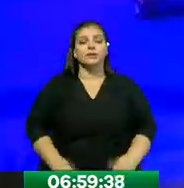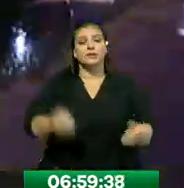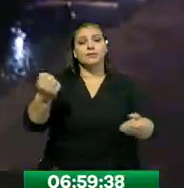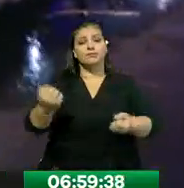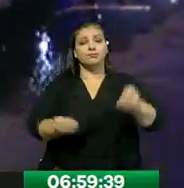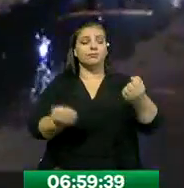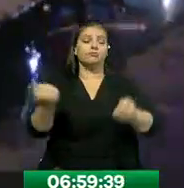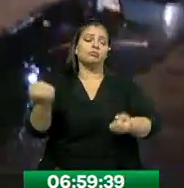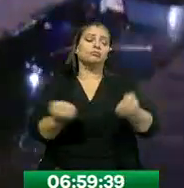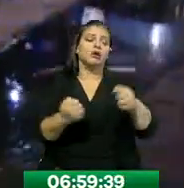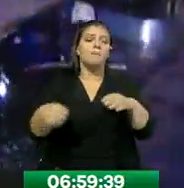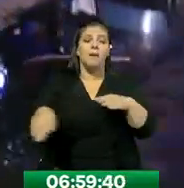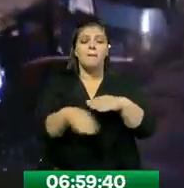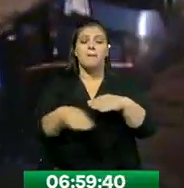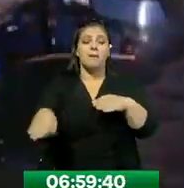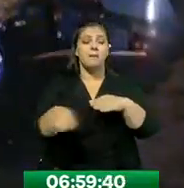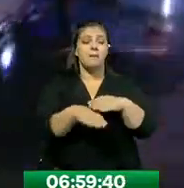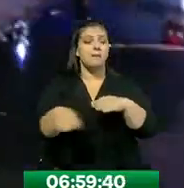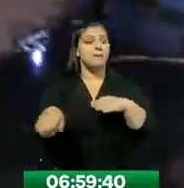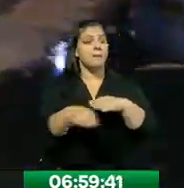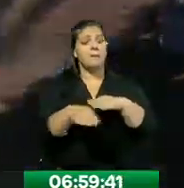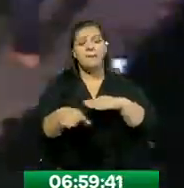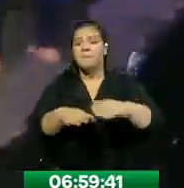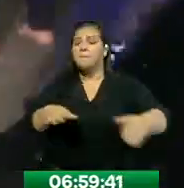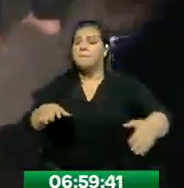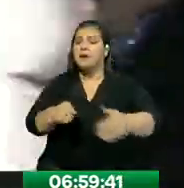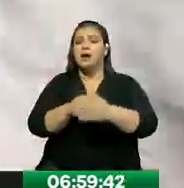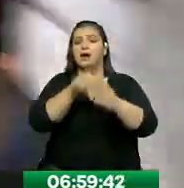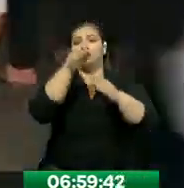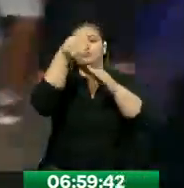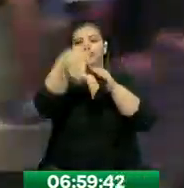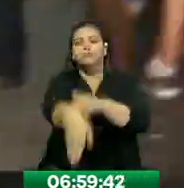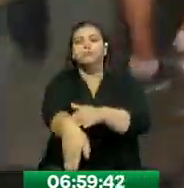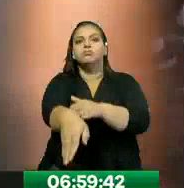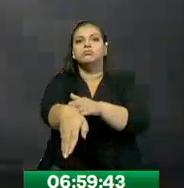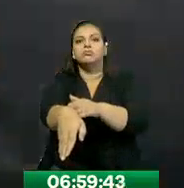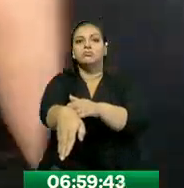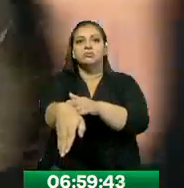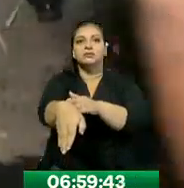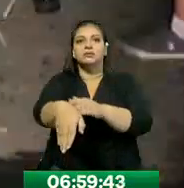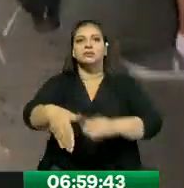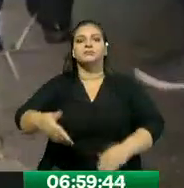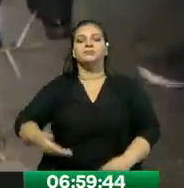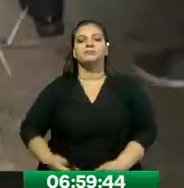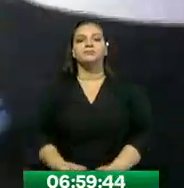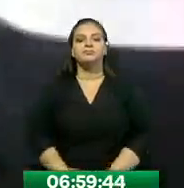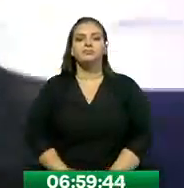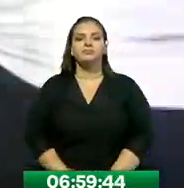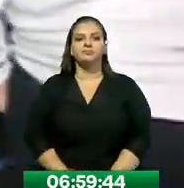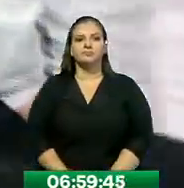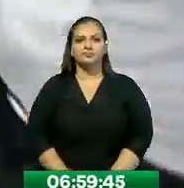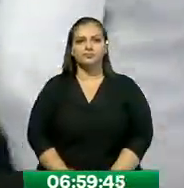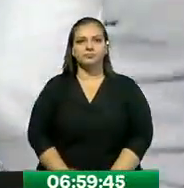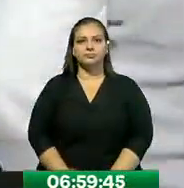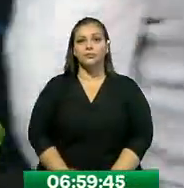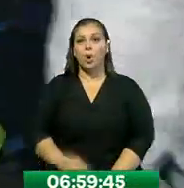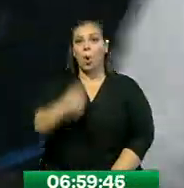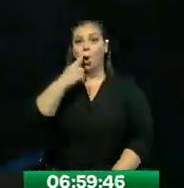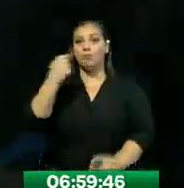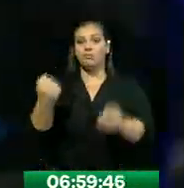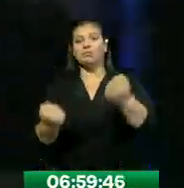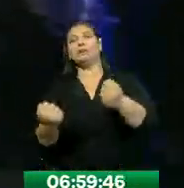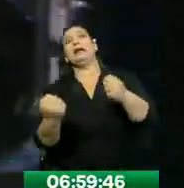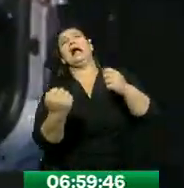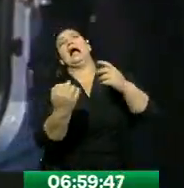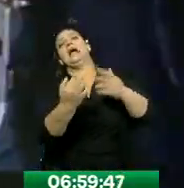Durán. Tras el percance, el vehículo quedó con las llantas hacia arriba y su conductor